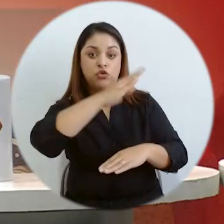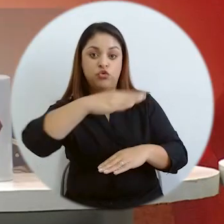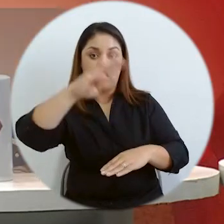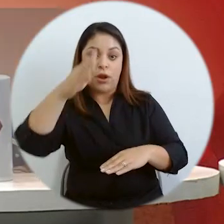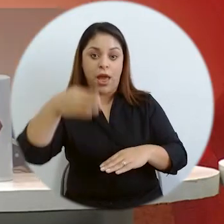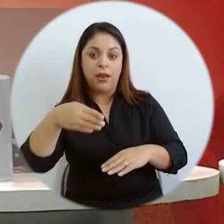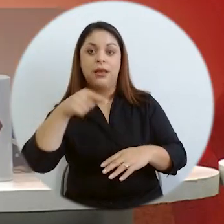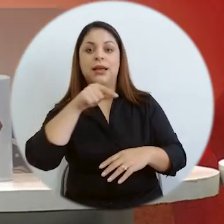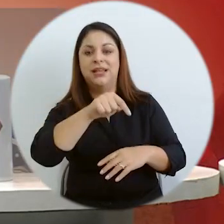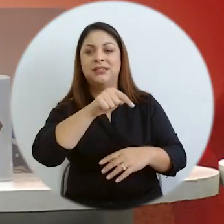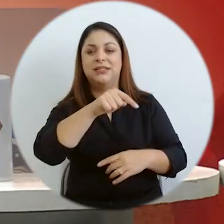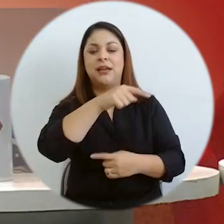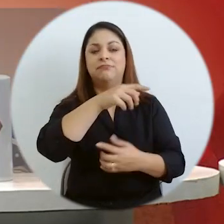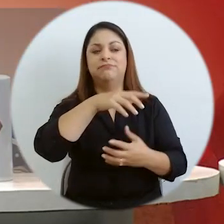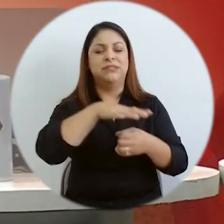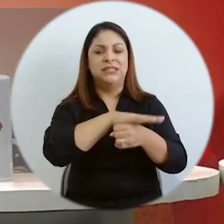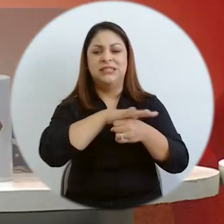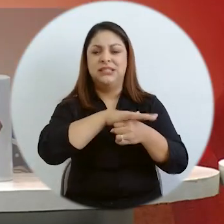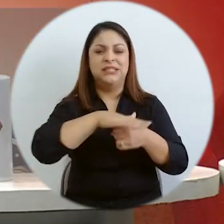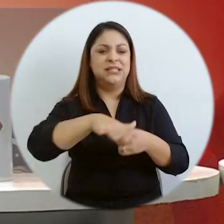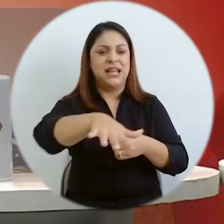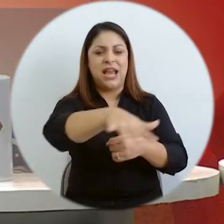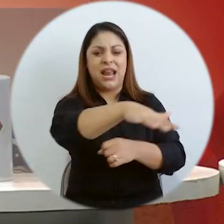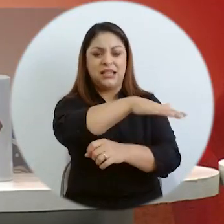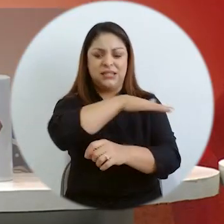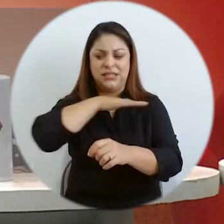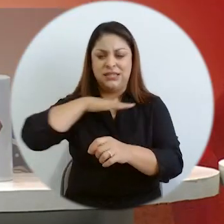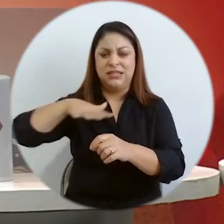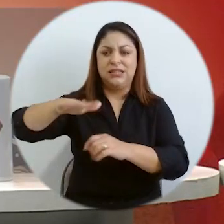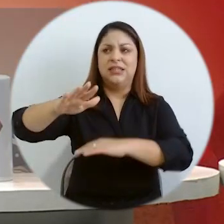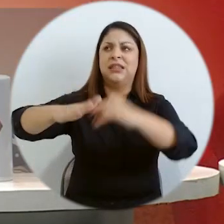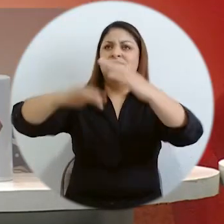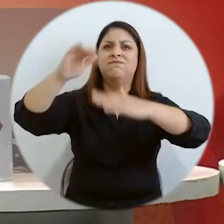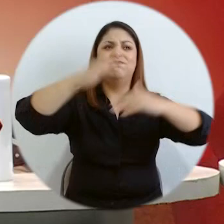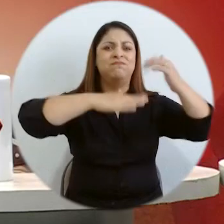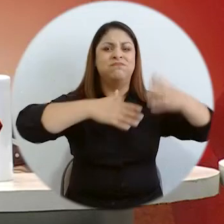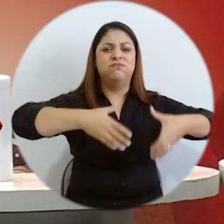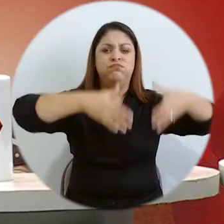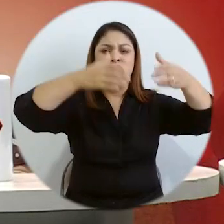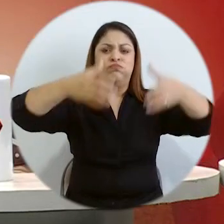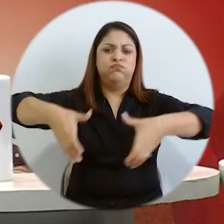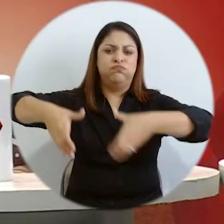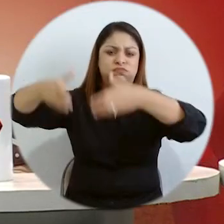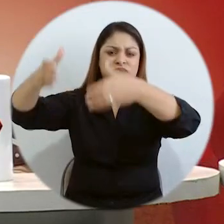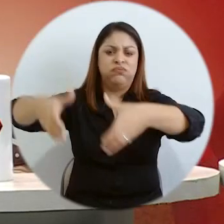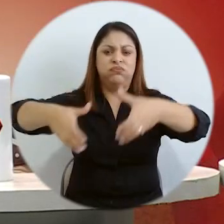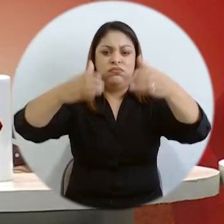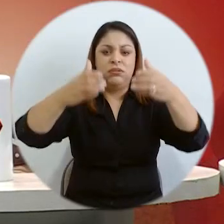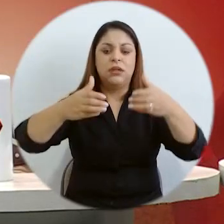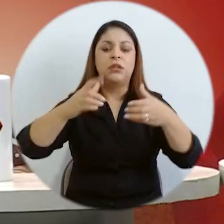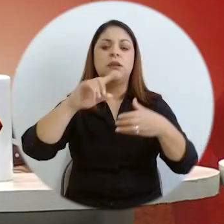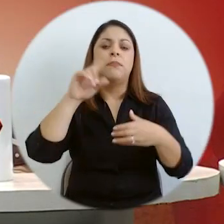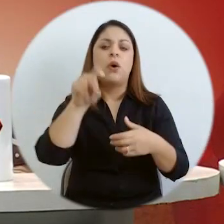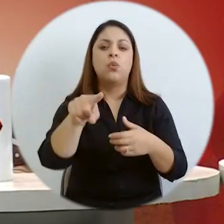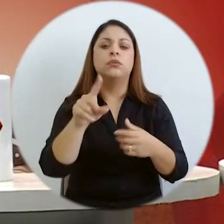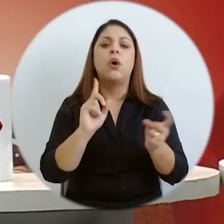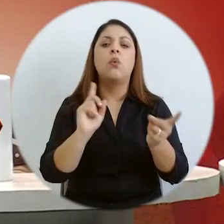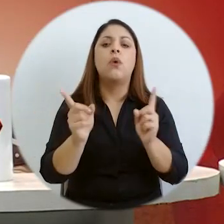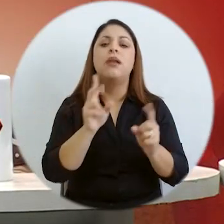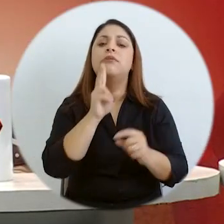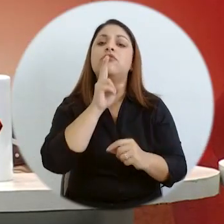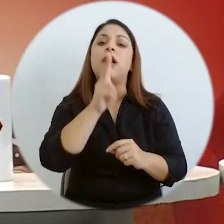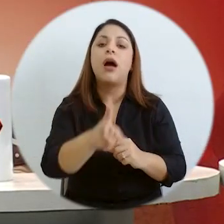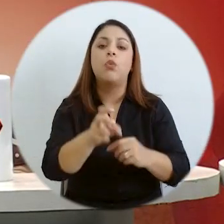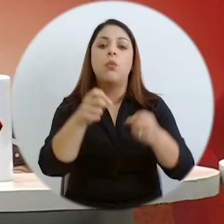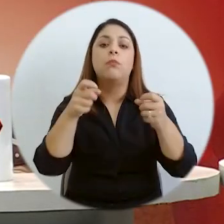rurales que están envueltas o rodeadas por grandes desarrollos, ¿cuáles son las verdaderas oportunidades que tienen